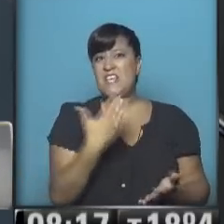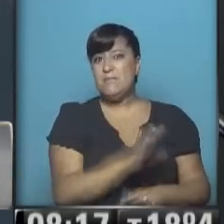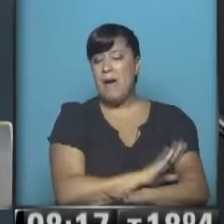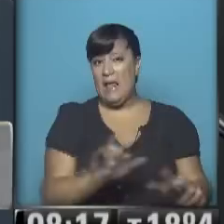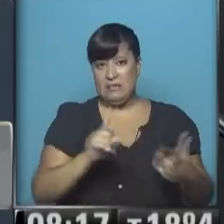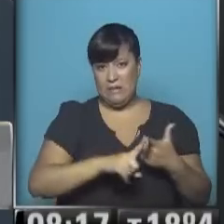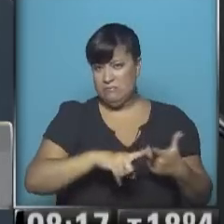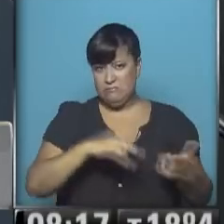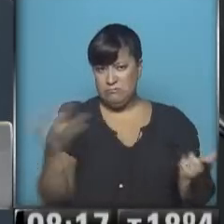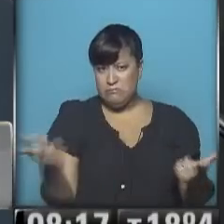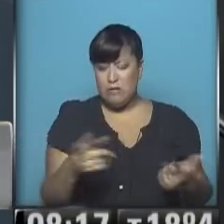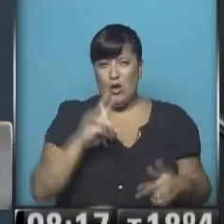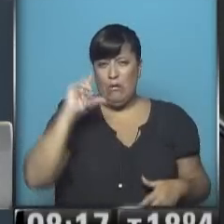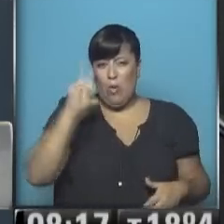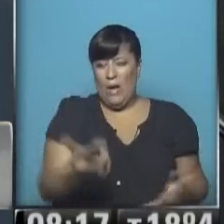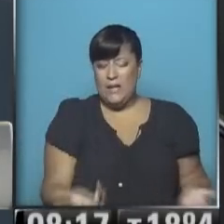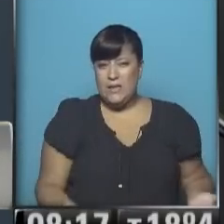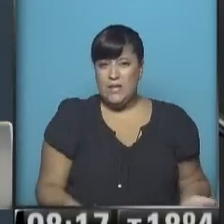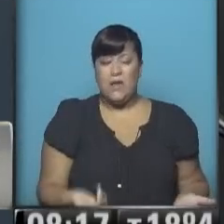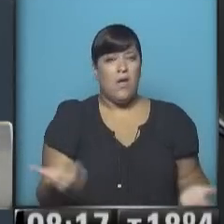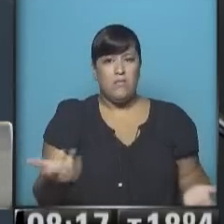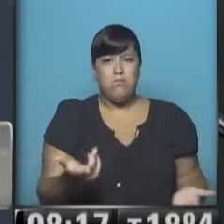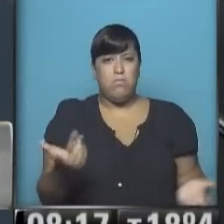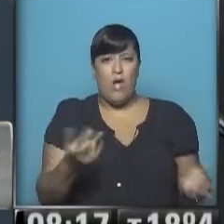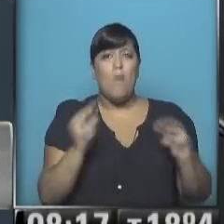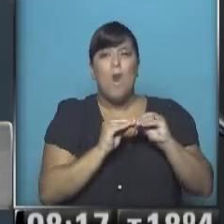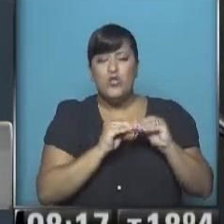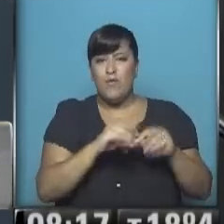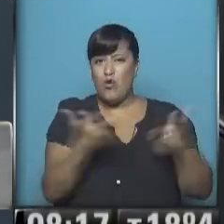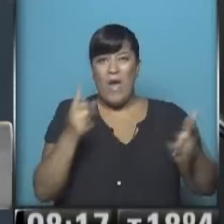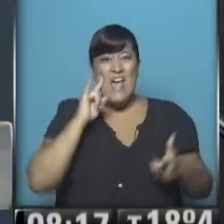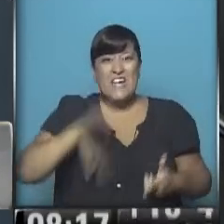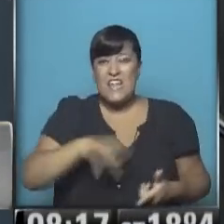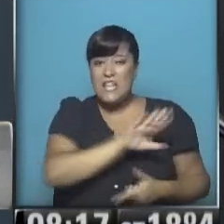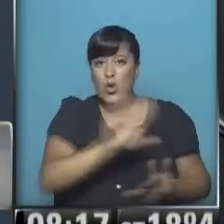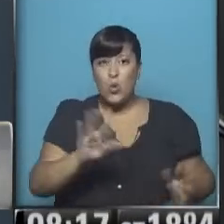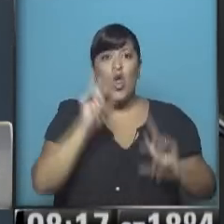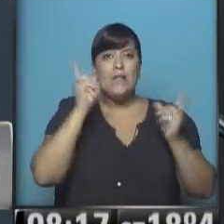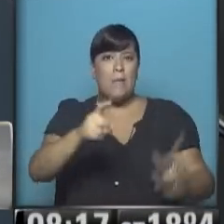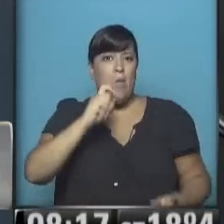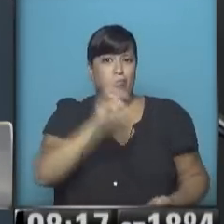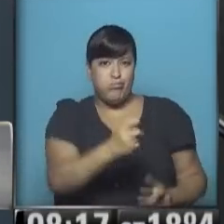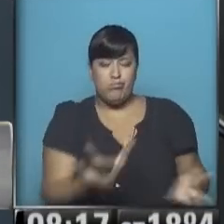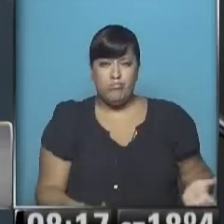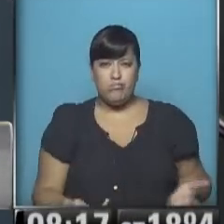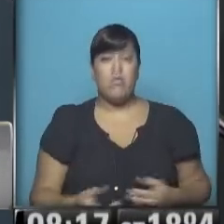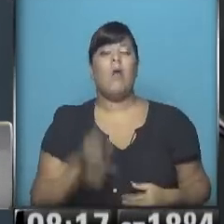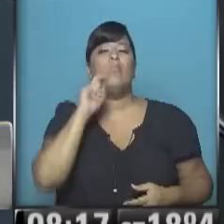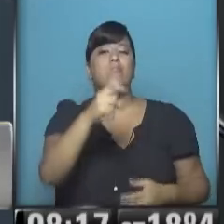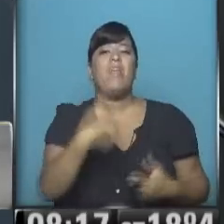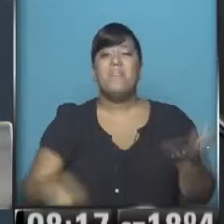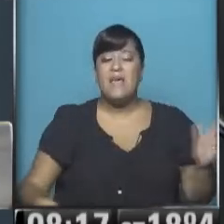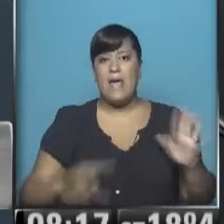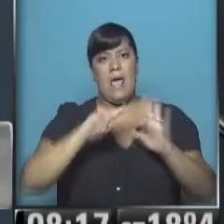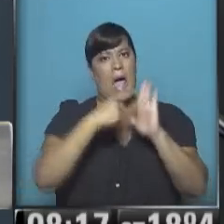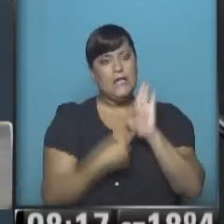Absurda ilógica irracional ridícula y violatoria de artículos